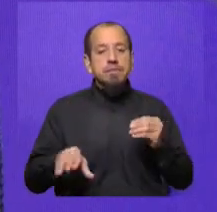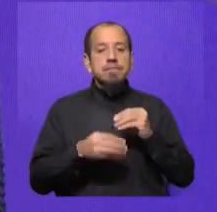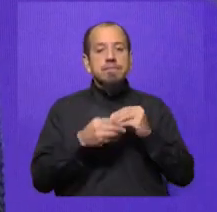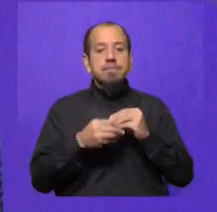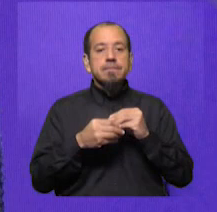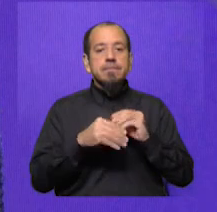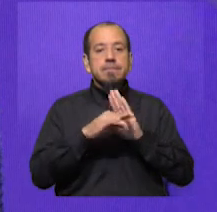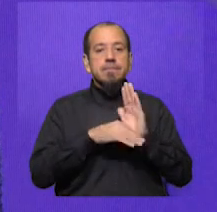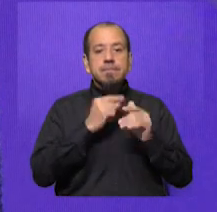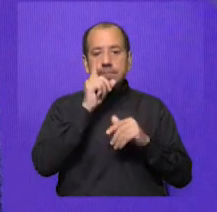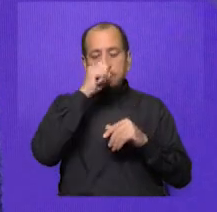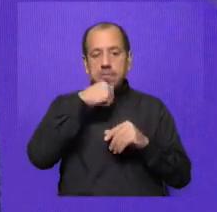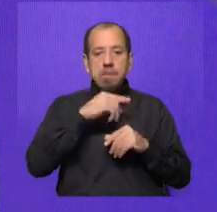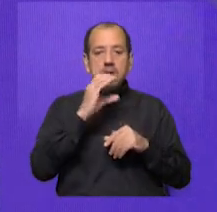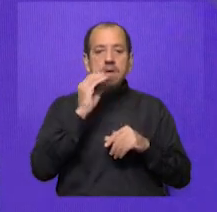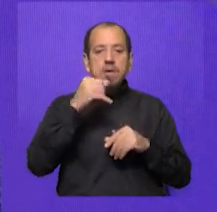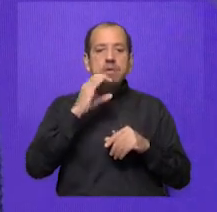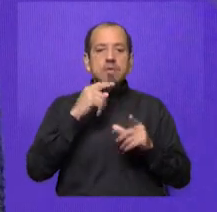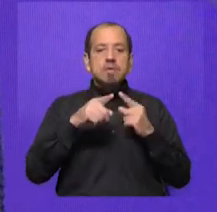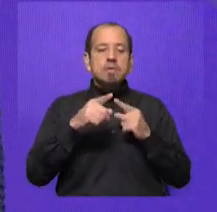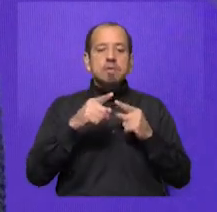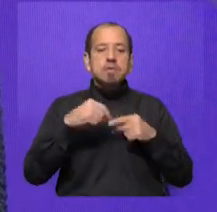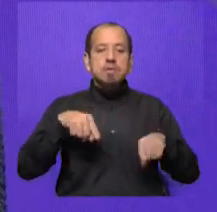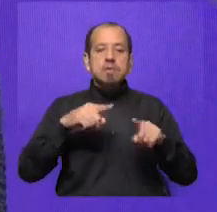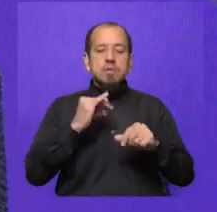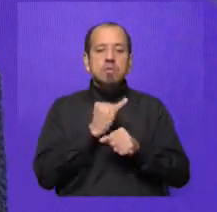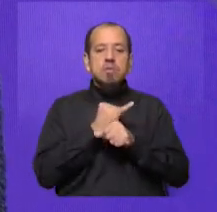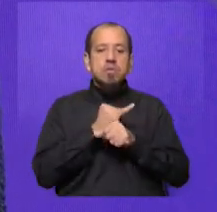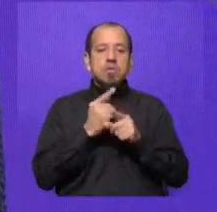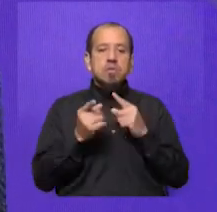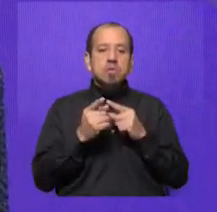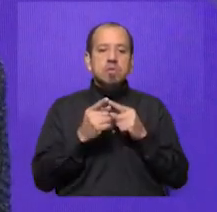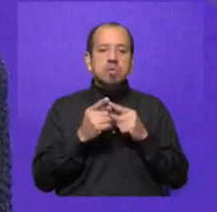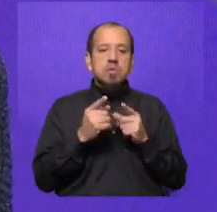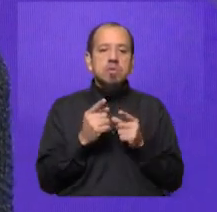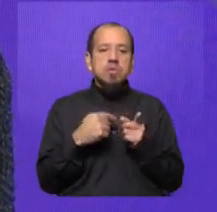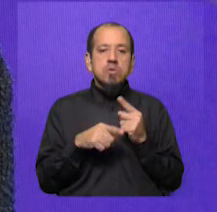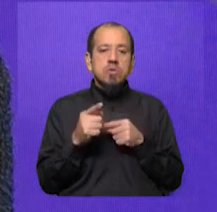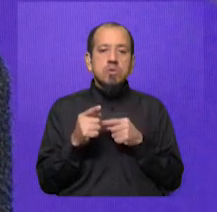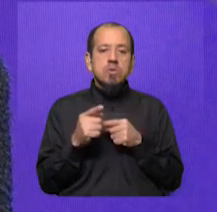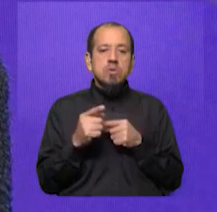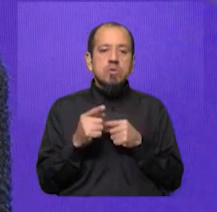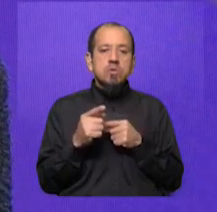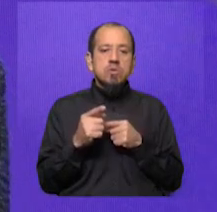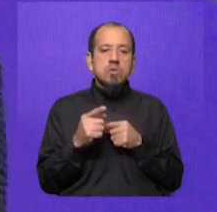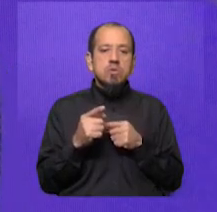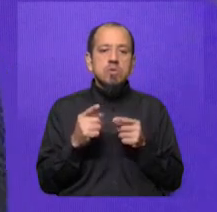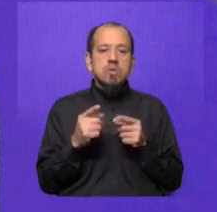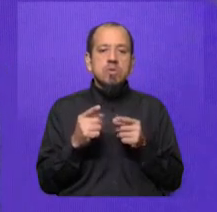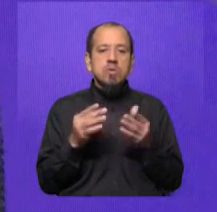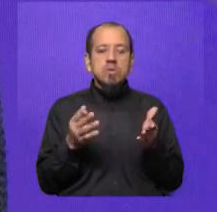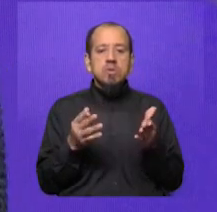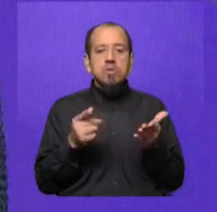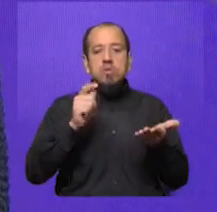al programa de Montevideo cómics lo que se llama el mercado de industrias creativas y culturales el mikui y este que es un evento especial que